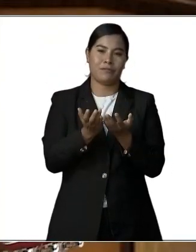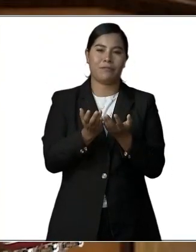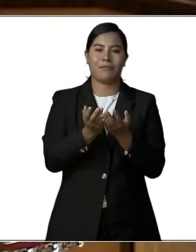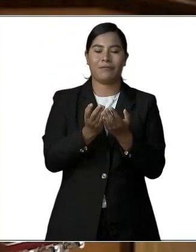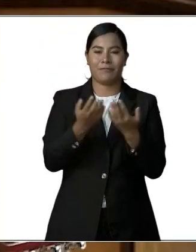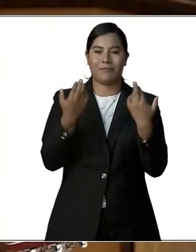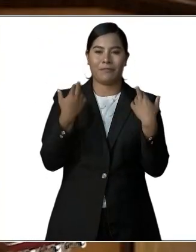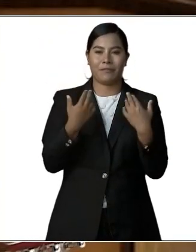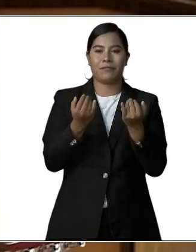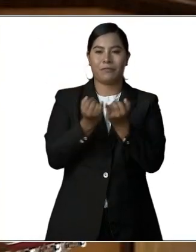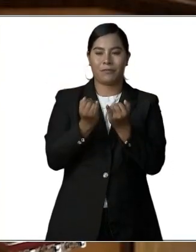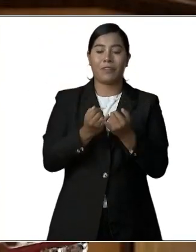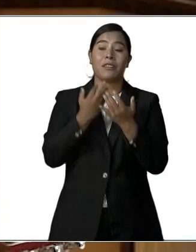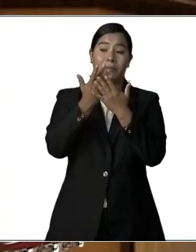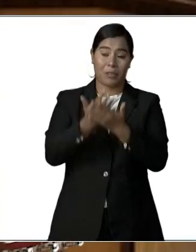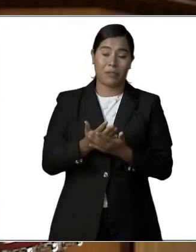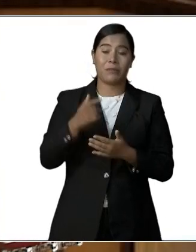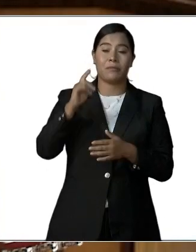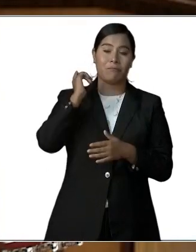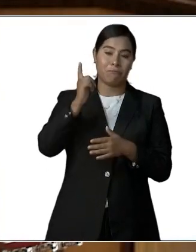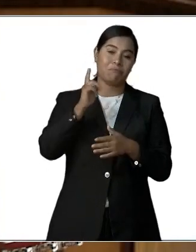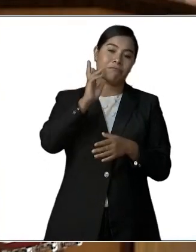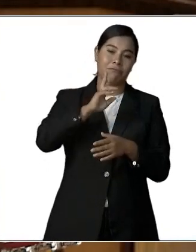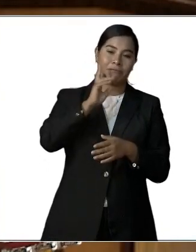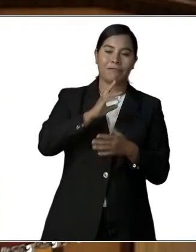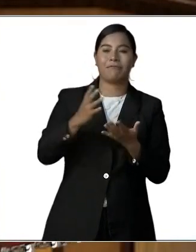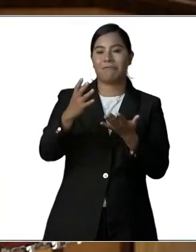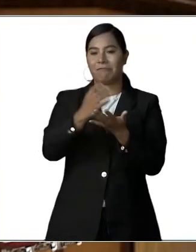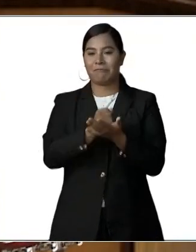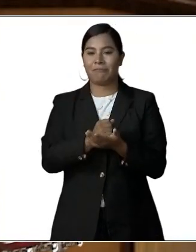que nos vaya muy bien. Esperemos que sí. Y agradecer mucho el apoyo